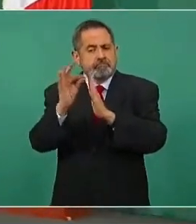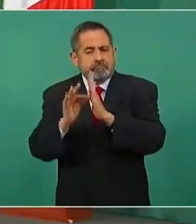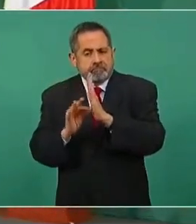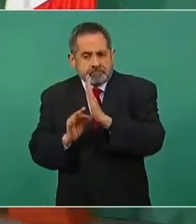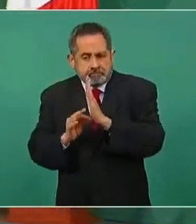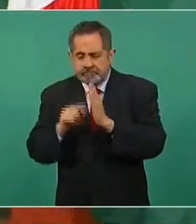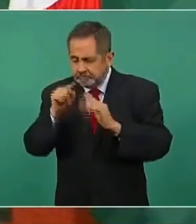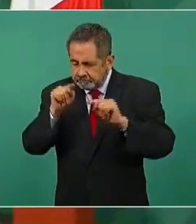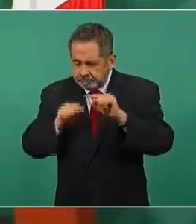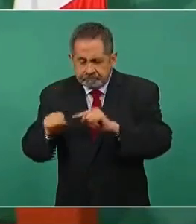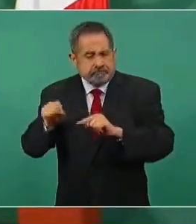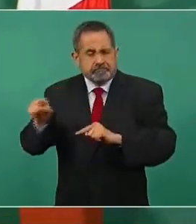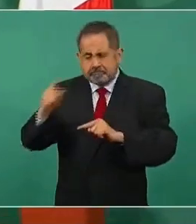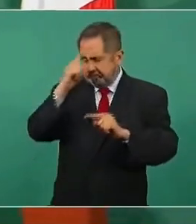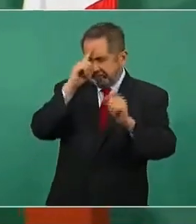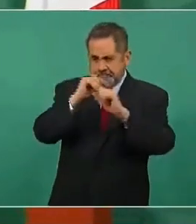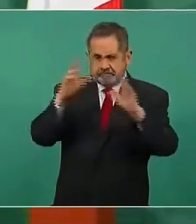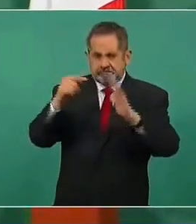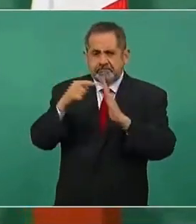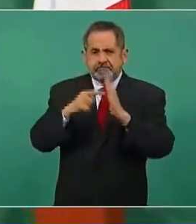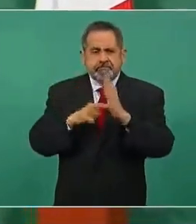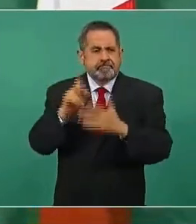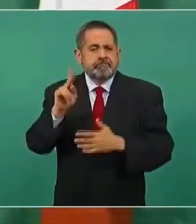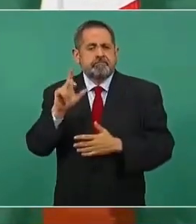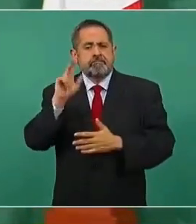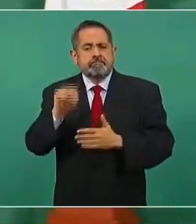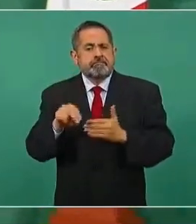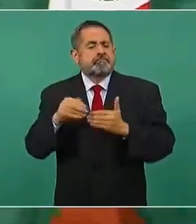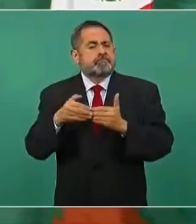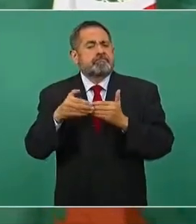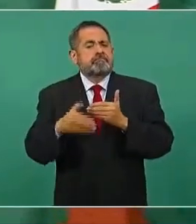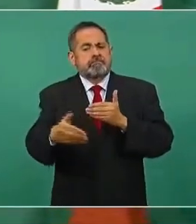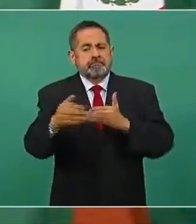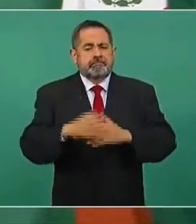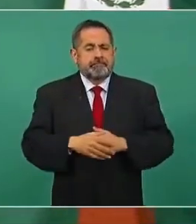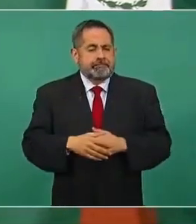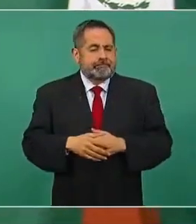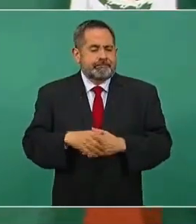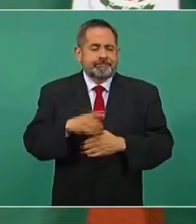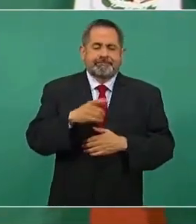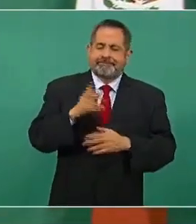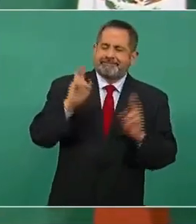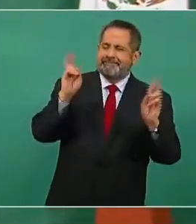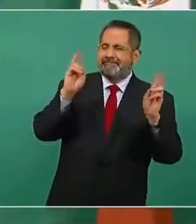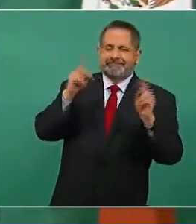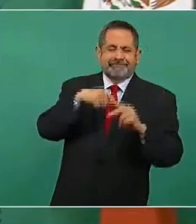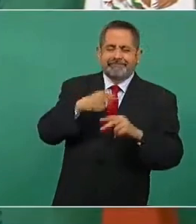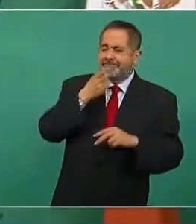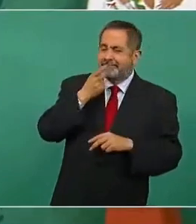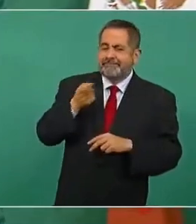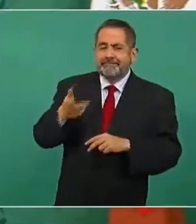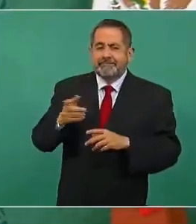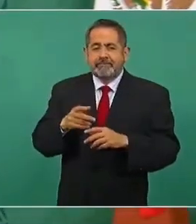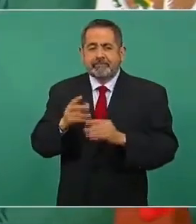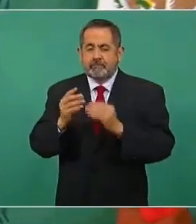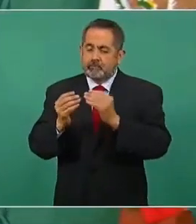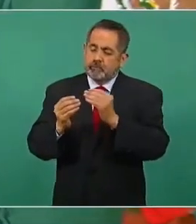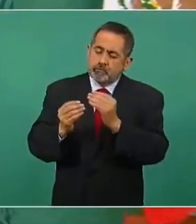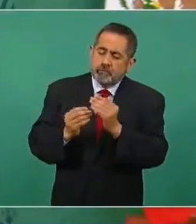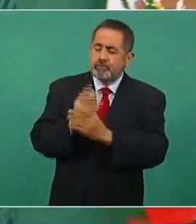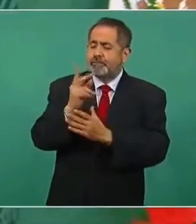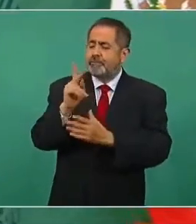tienen la estrategia, dirían los tecnócratas, el nuevo plan